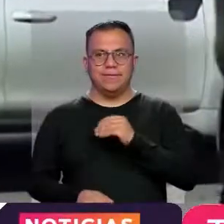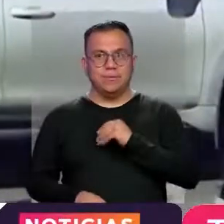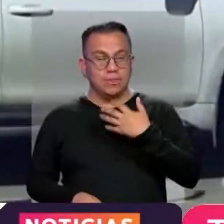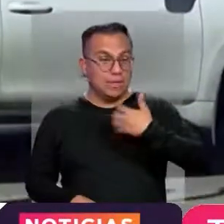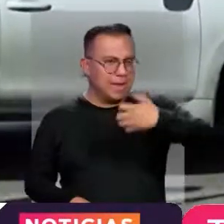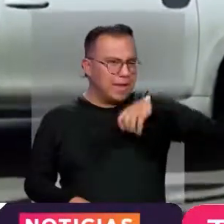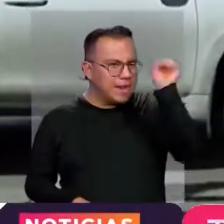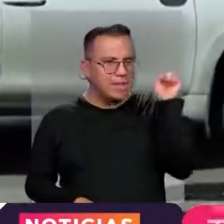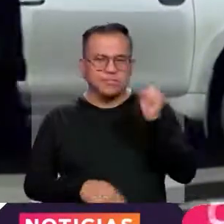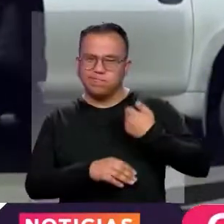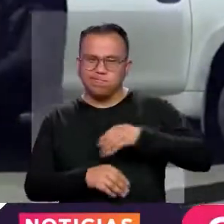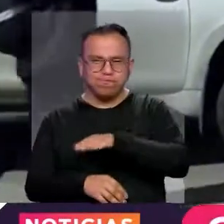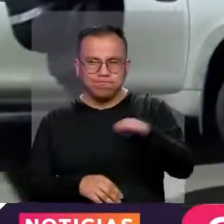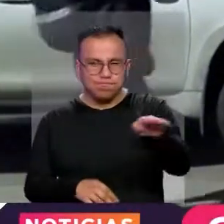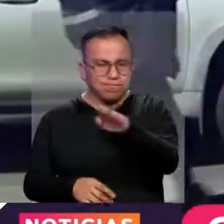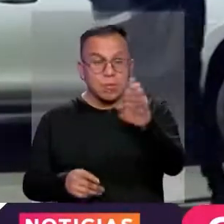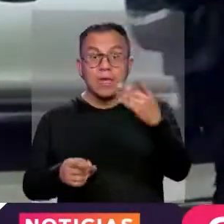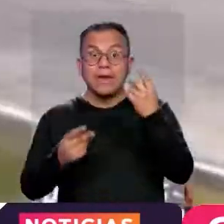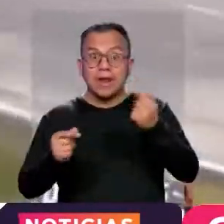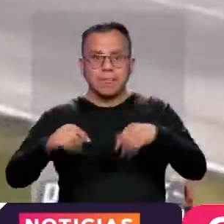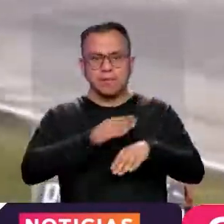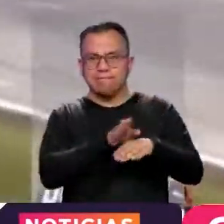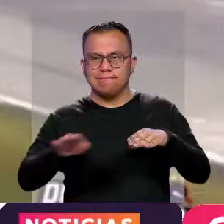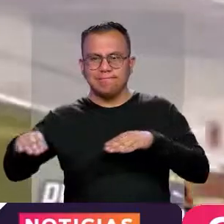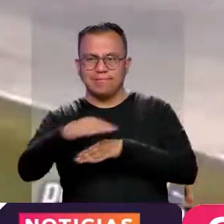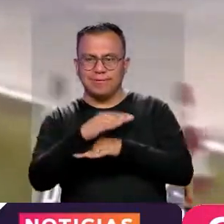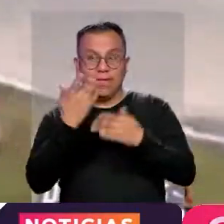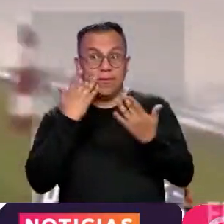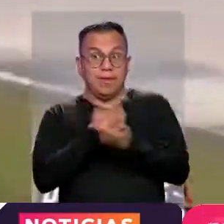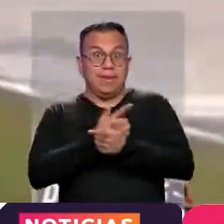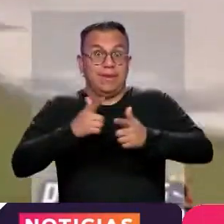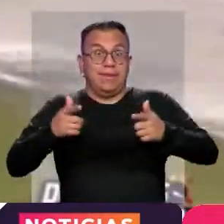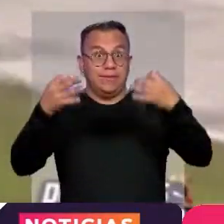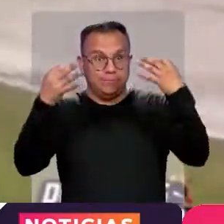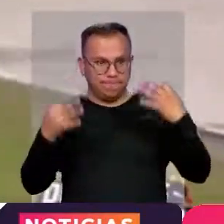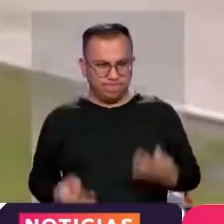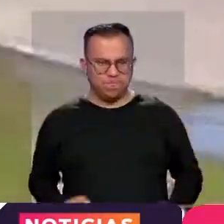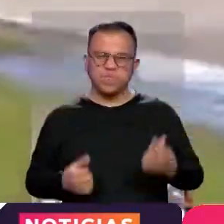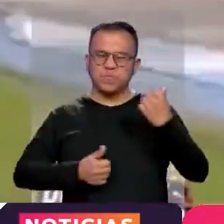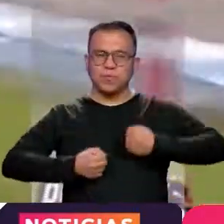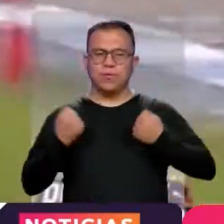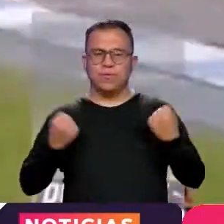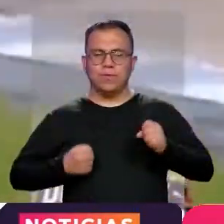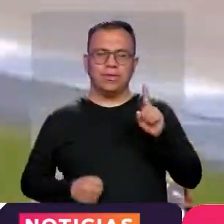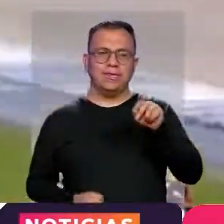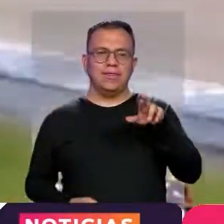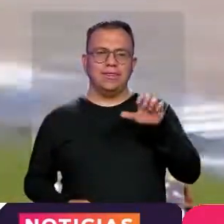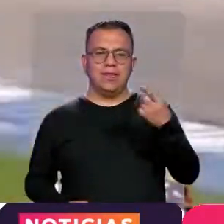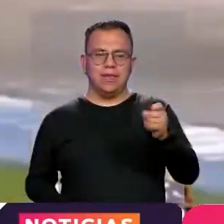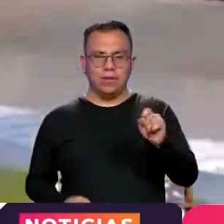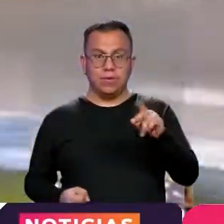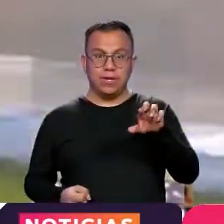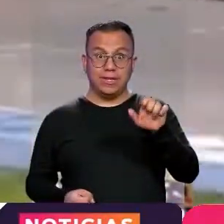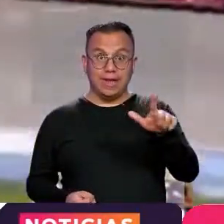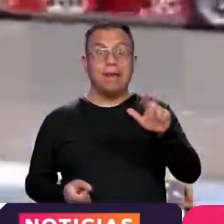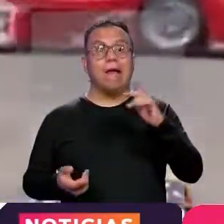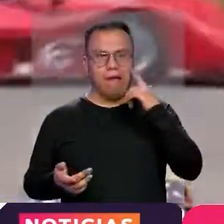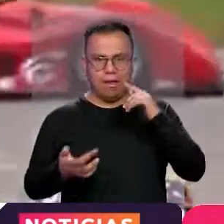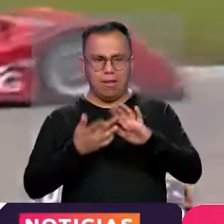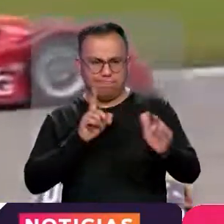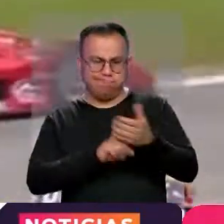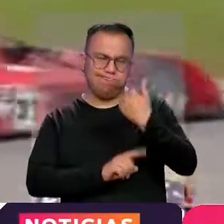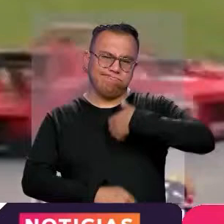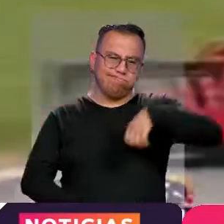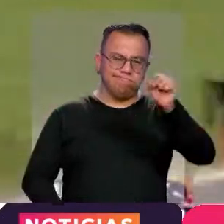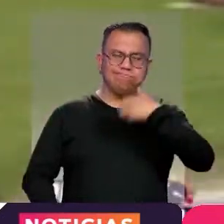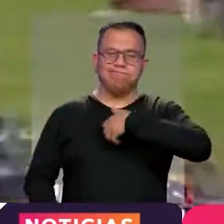ganamos muchas carreras, muchas pobres, muchas vueltas rápidas. En la Fuerza Libre, la válida fue dominada por el bogotano Santiago Lozano en el Radical. Ganaron en las